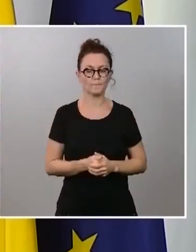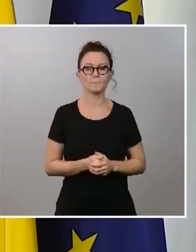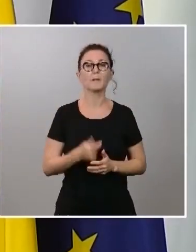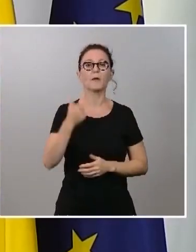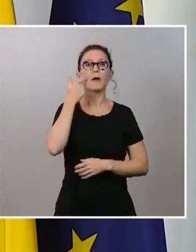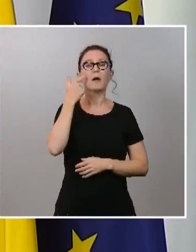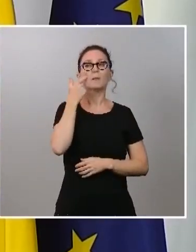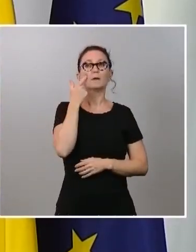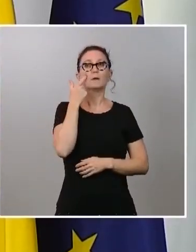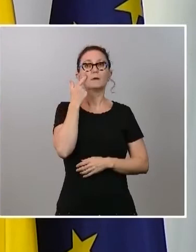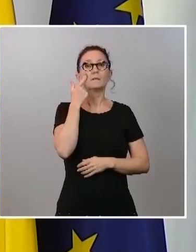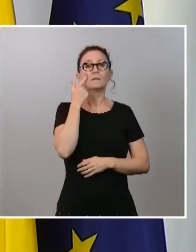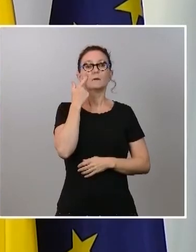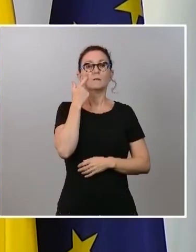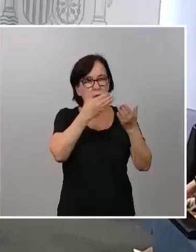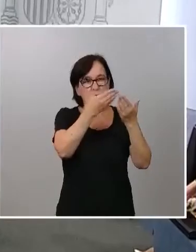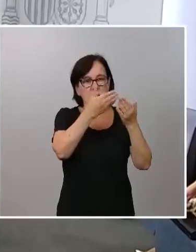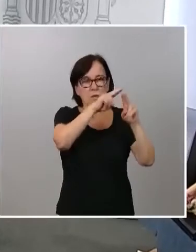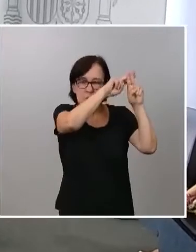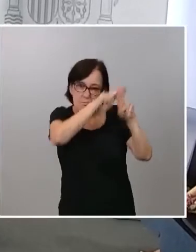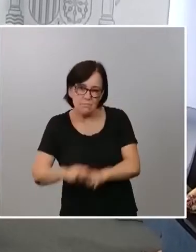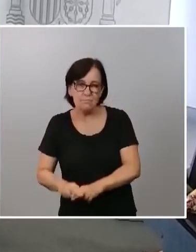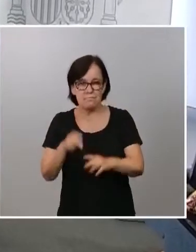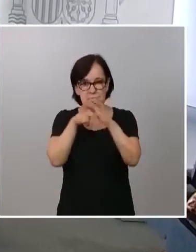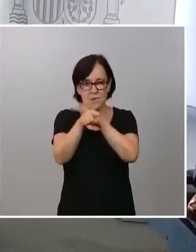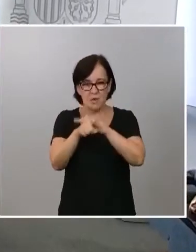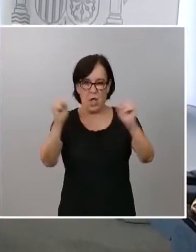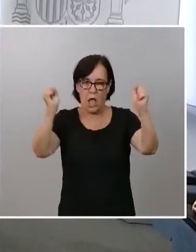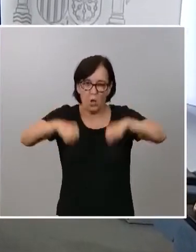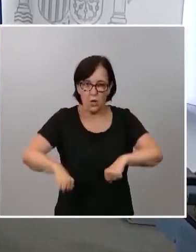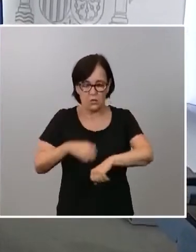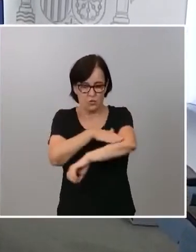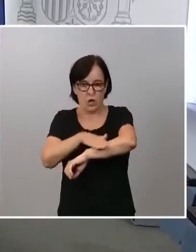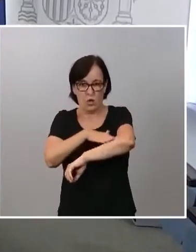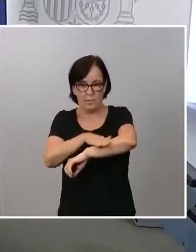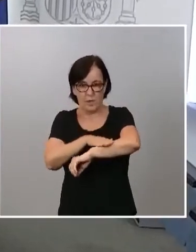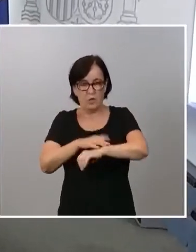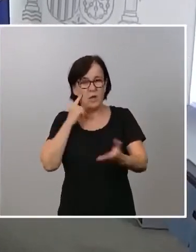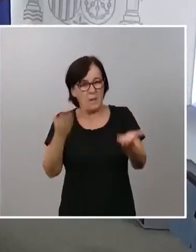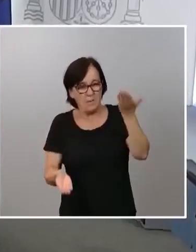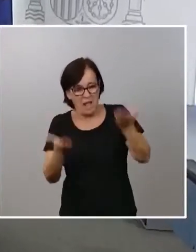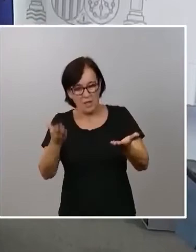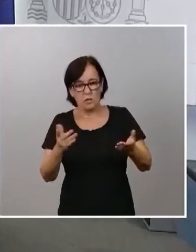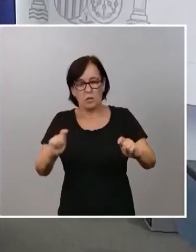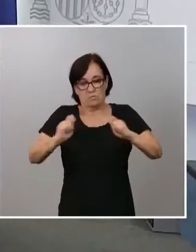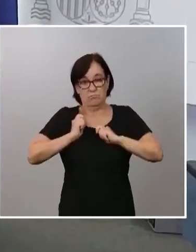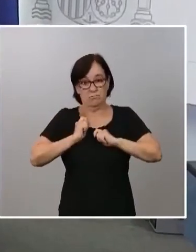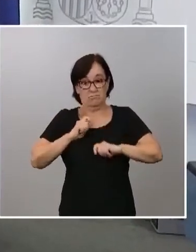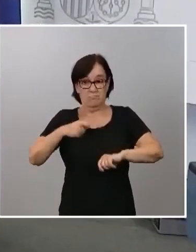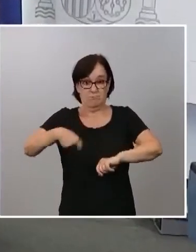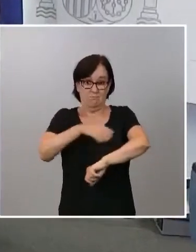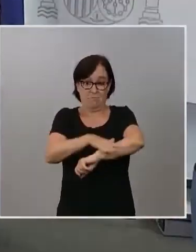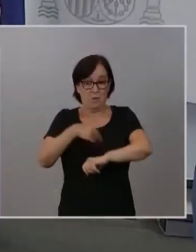energética de edificios o la distribución entre las comunidades autónomas de 7,6 millones para líneas de apoyo al sector agrícola y